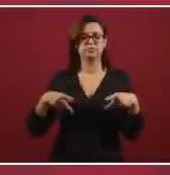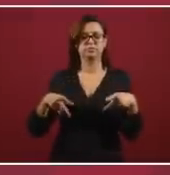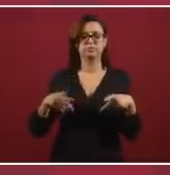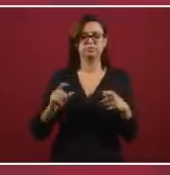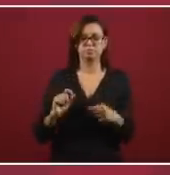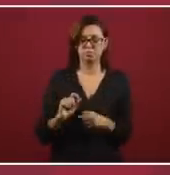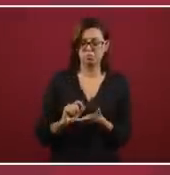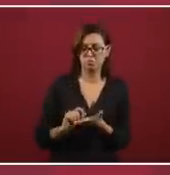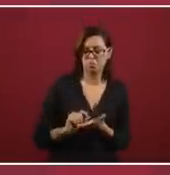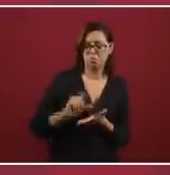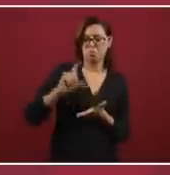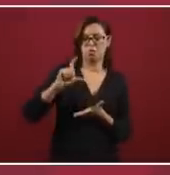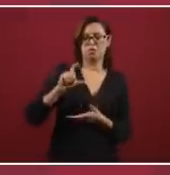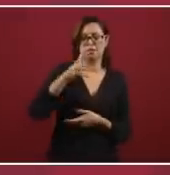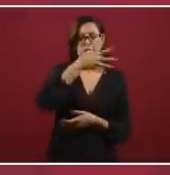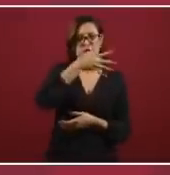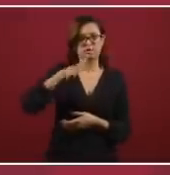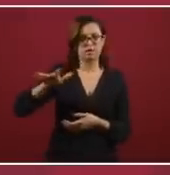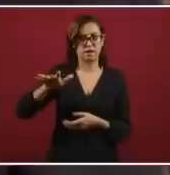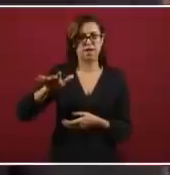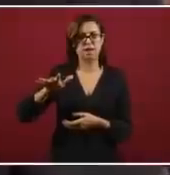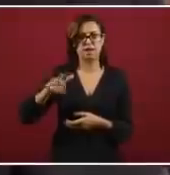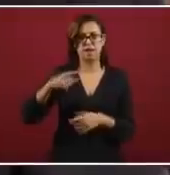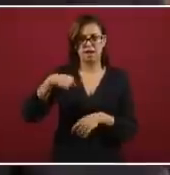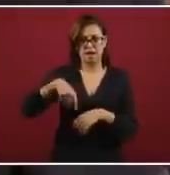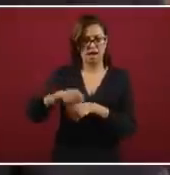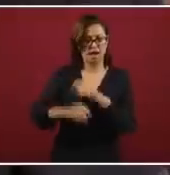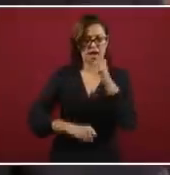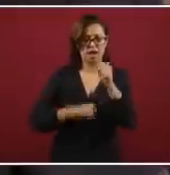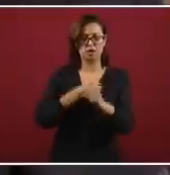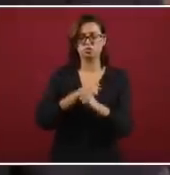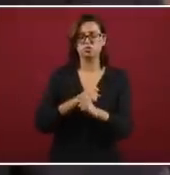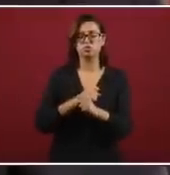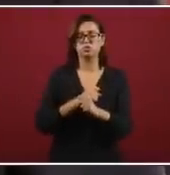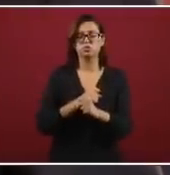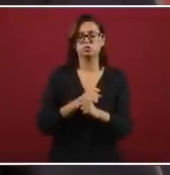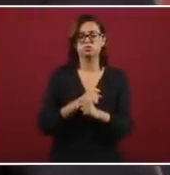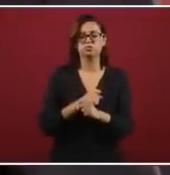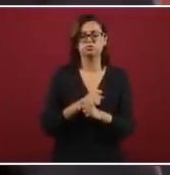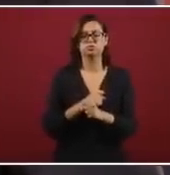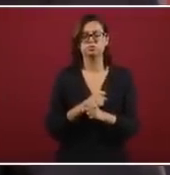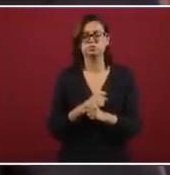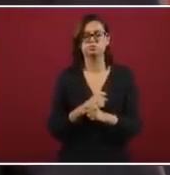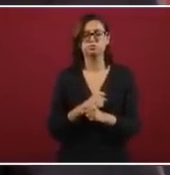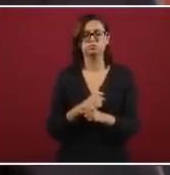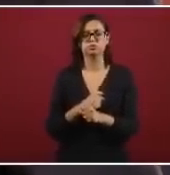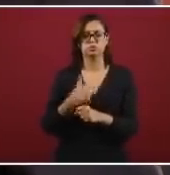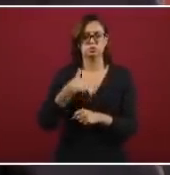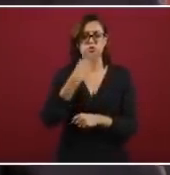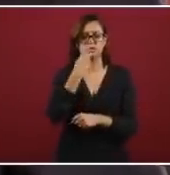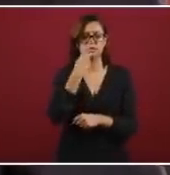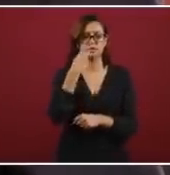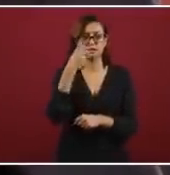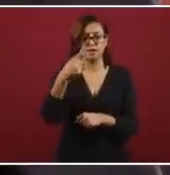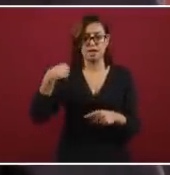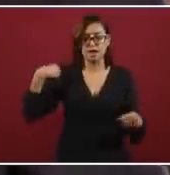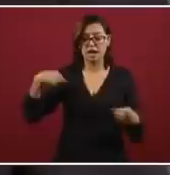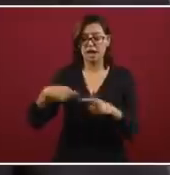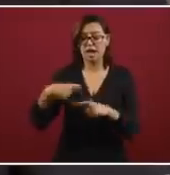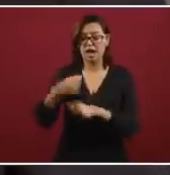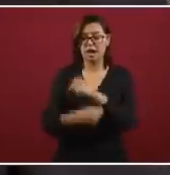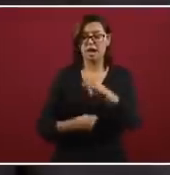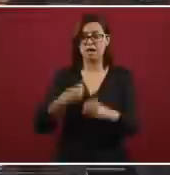los salarios en general. Este año, lo que les comentaba, este año